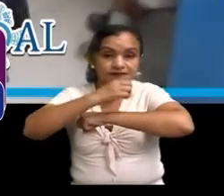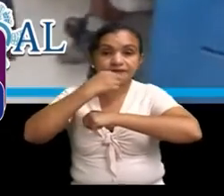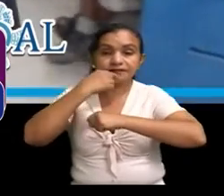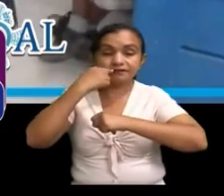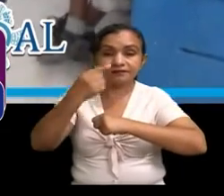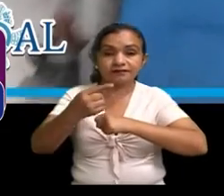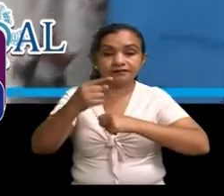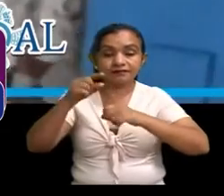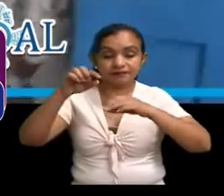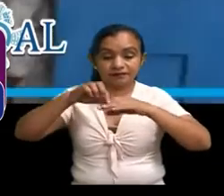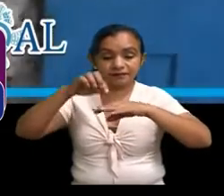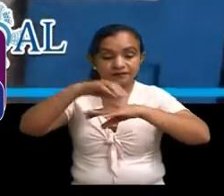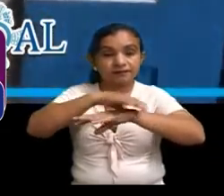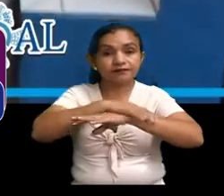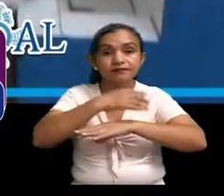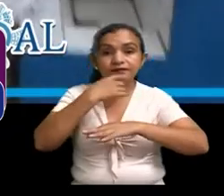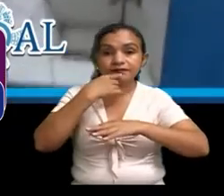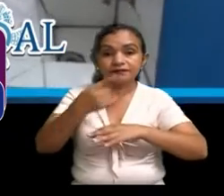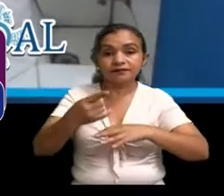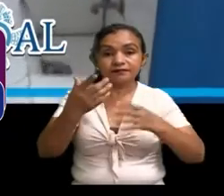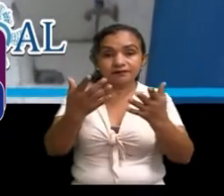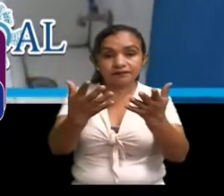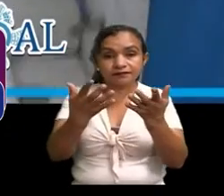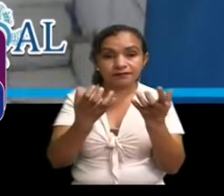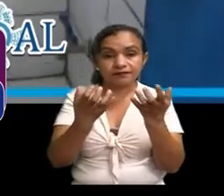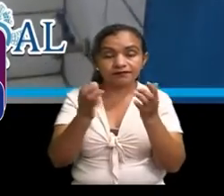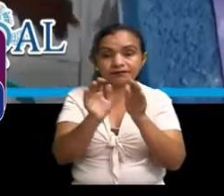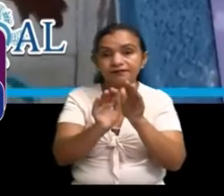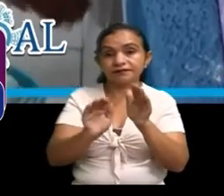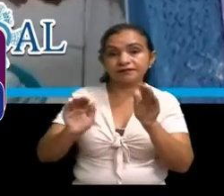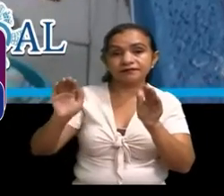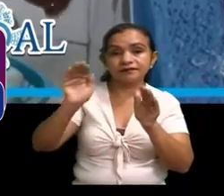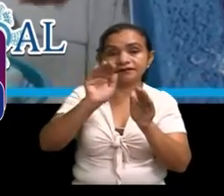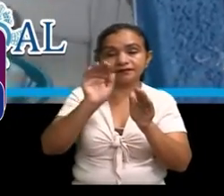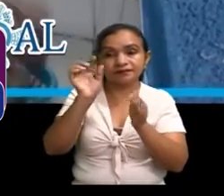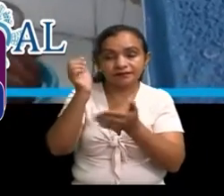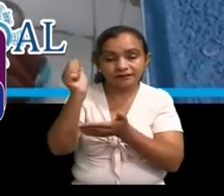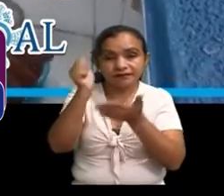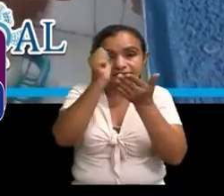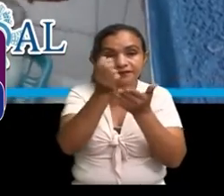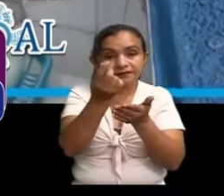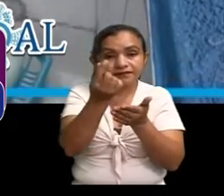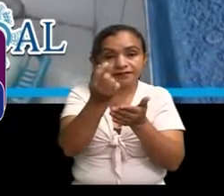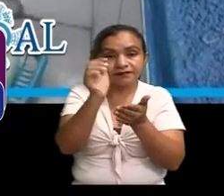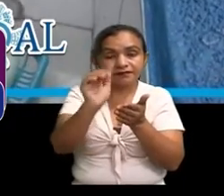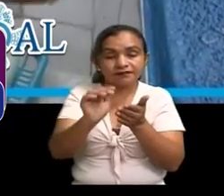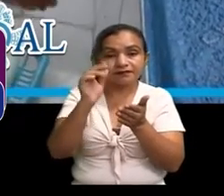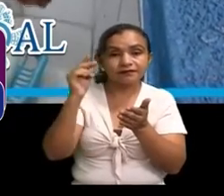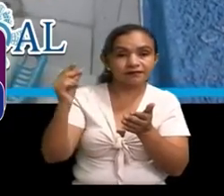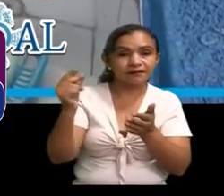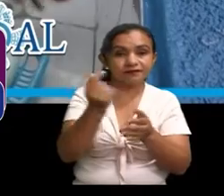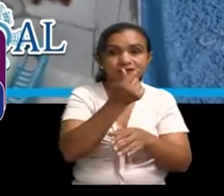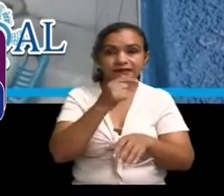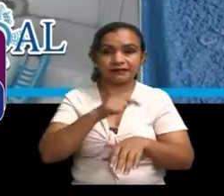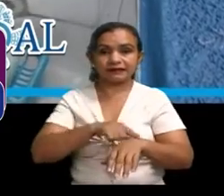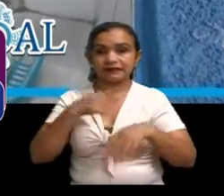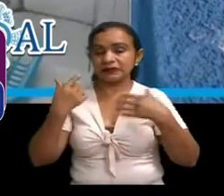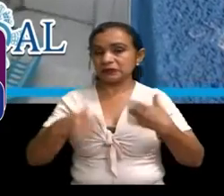la compañera Rosario, que dijeron, queremos que se haga más con menos y en el menor tiempo posible. O sea, es un